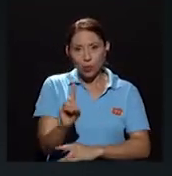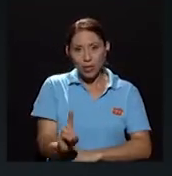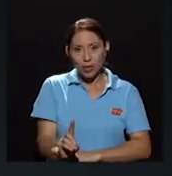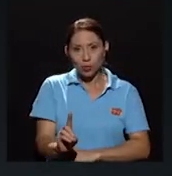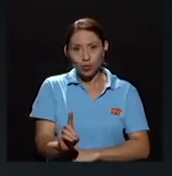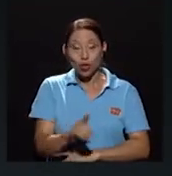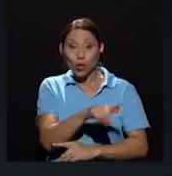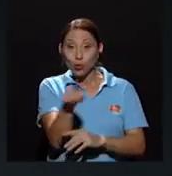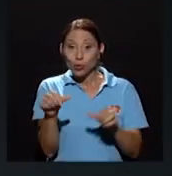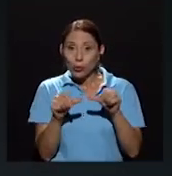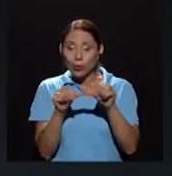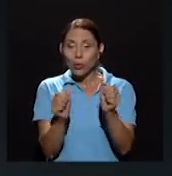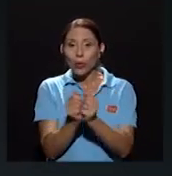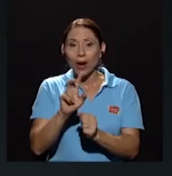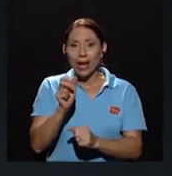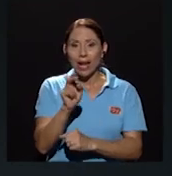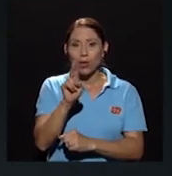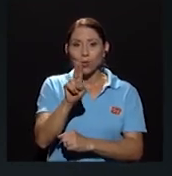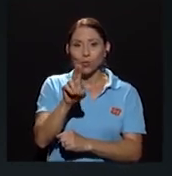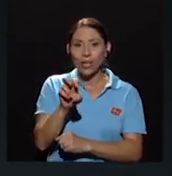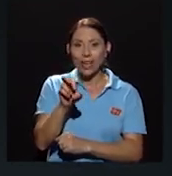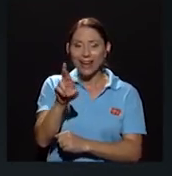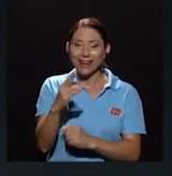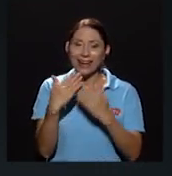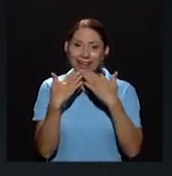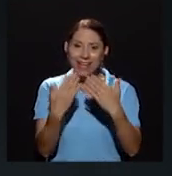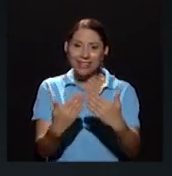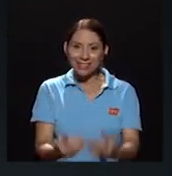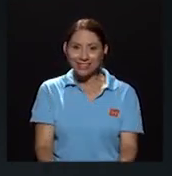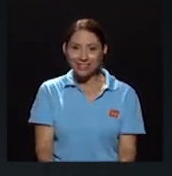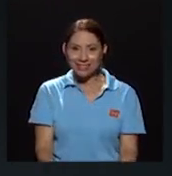quédense con un canal de ustedes gracias